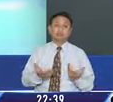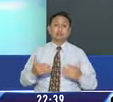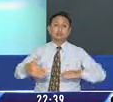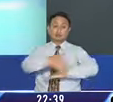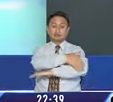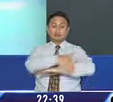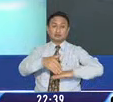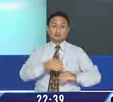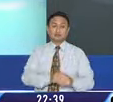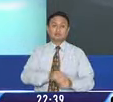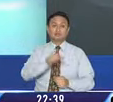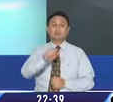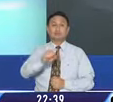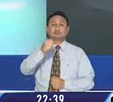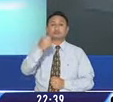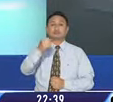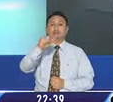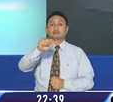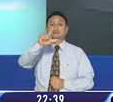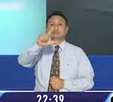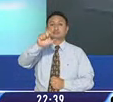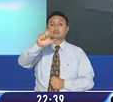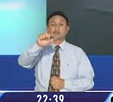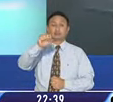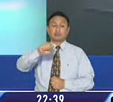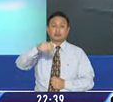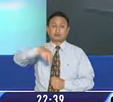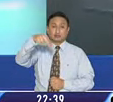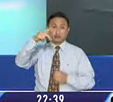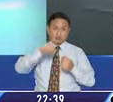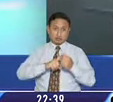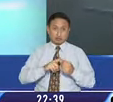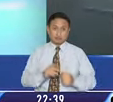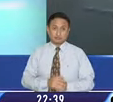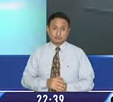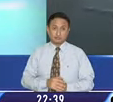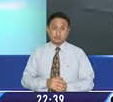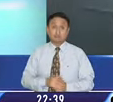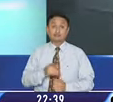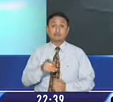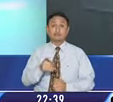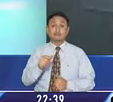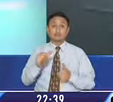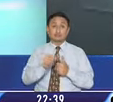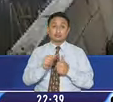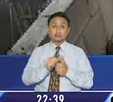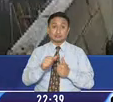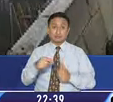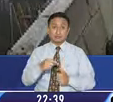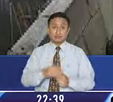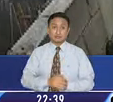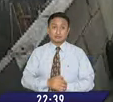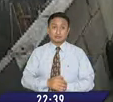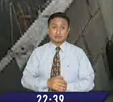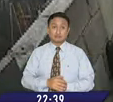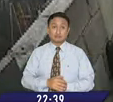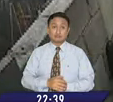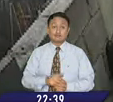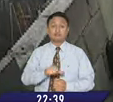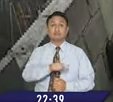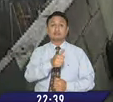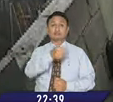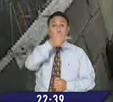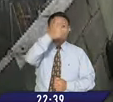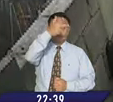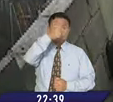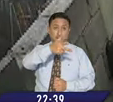calle de las Azaleas, en el barrio Puertas del Sol, al norte de Quito. A pocos pasos de este hecho, de igual forma, una cámara de